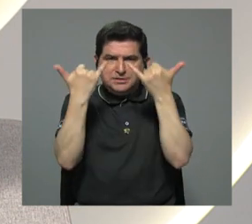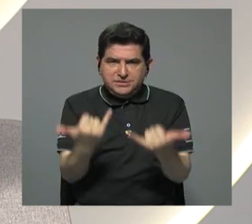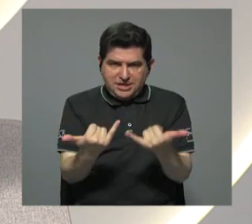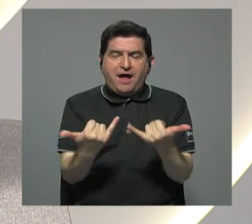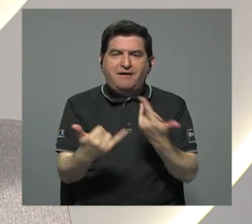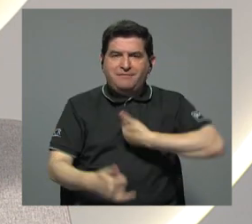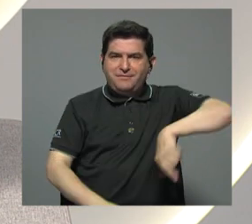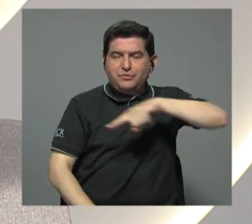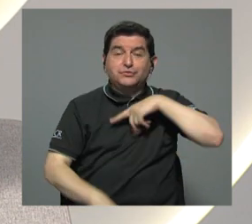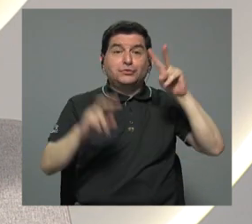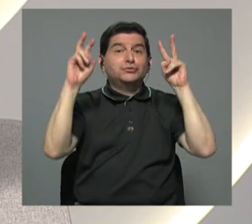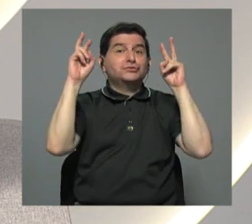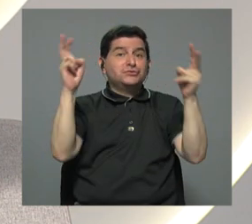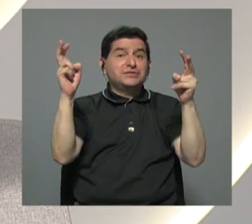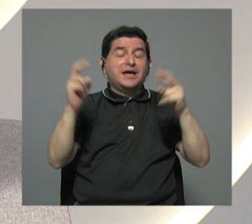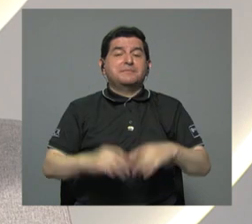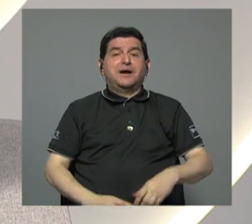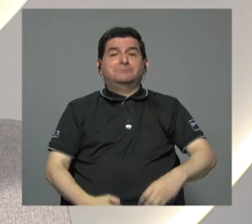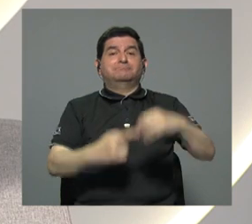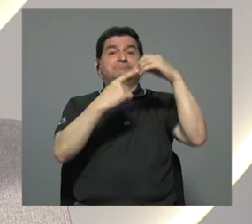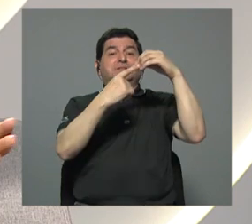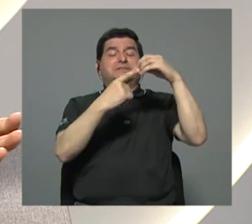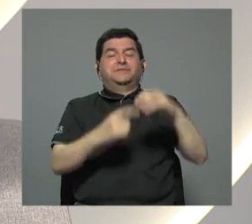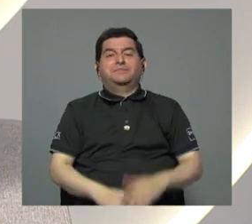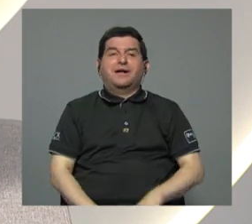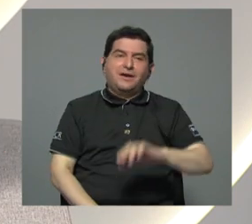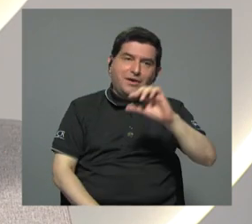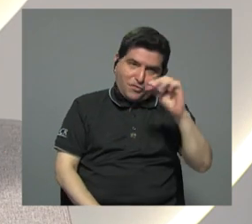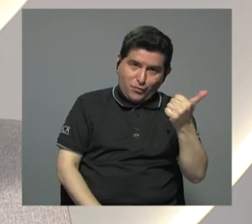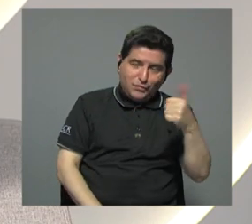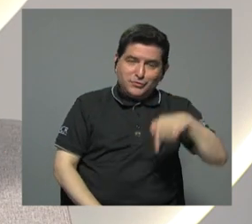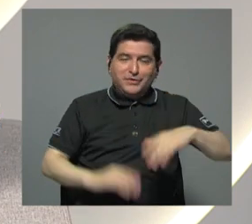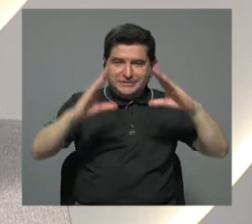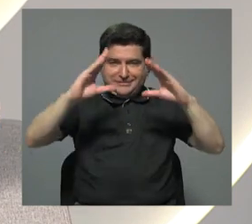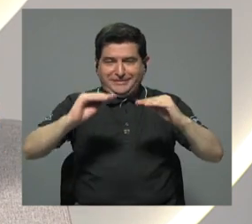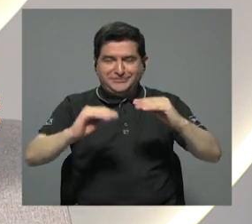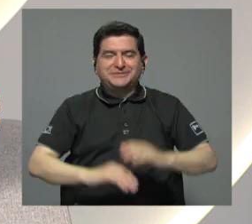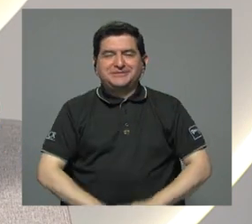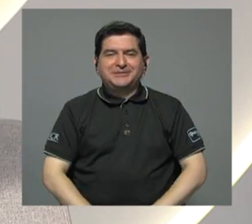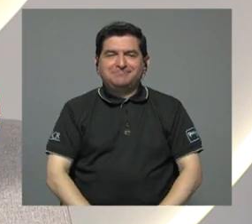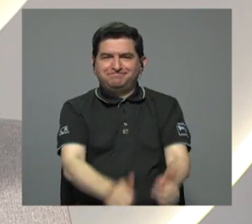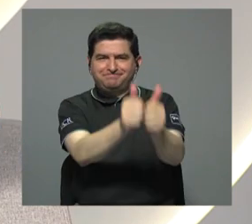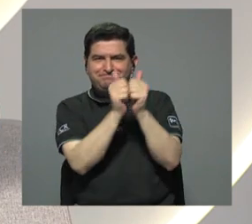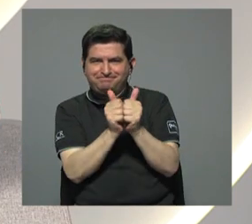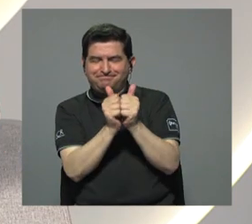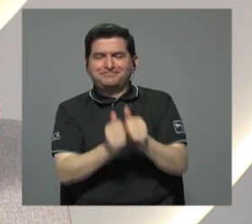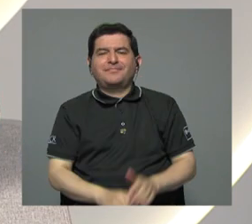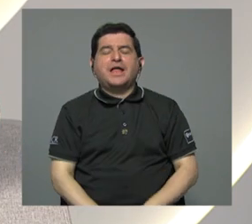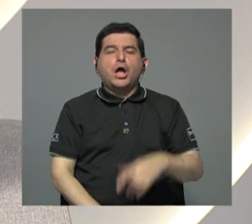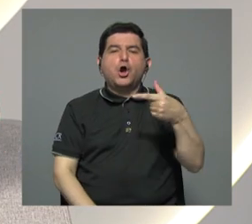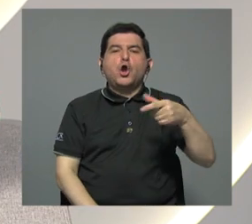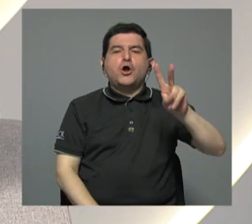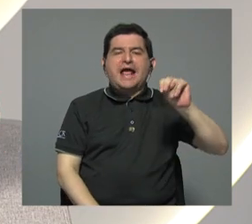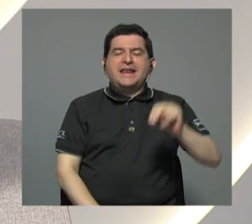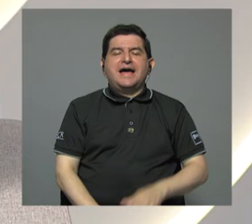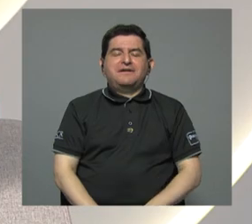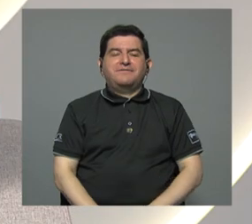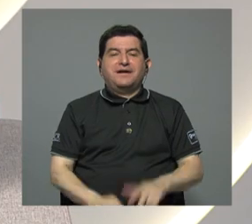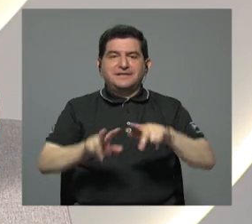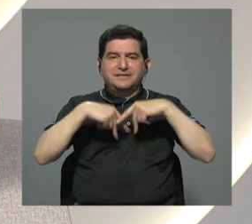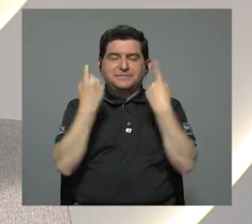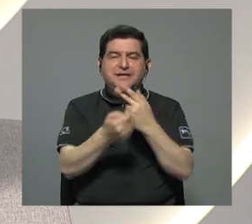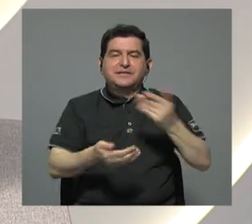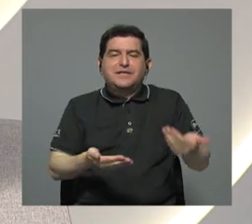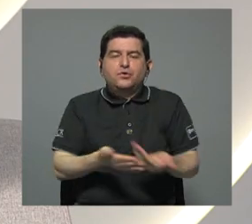ahora sí con el tema de fondo también de este en otro de los temas de fondo de esta noche nos acompaña gloria navas del partido nueva república